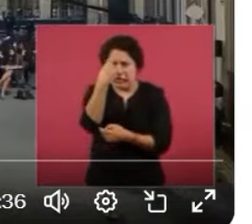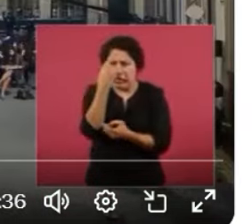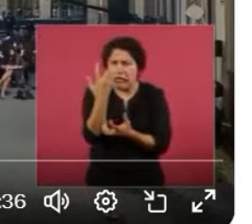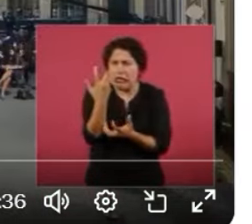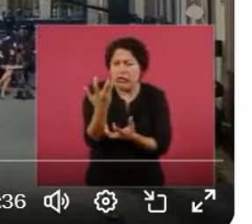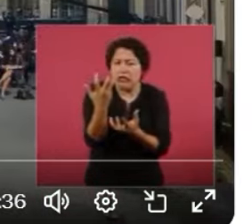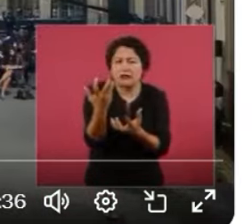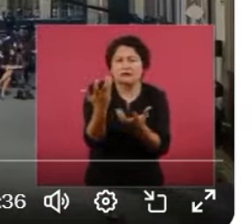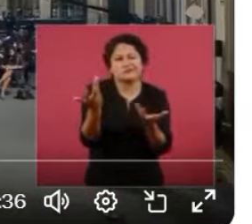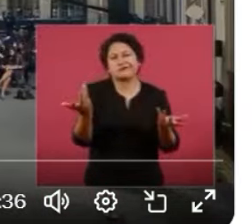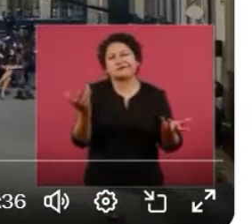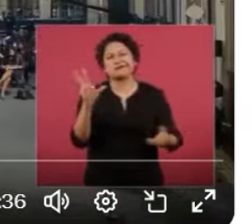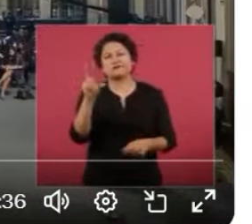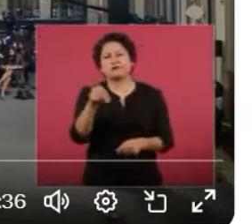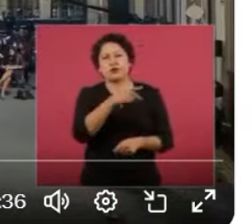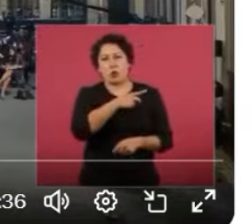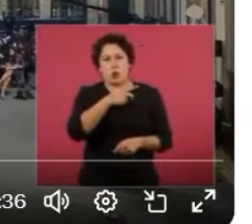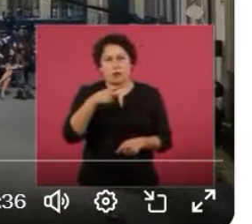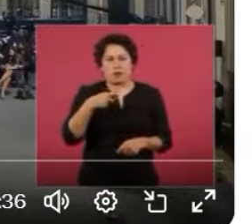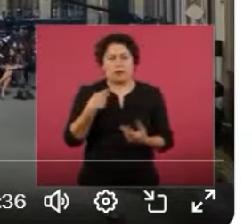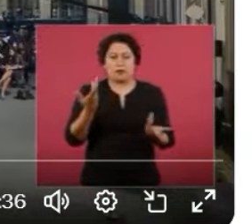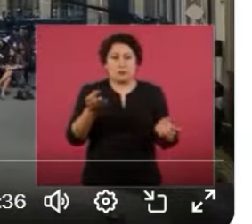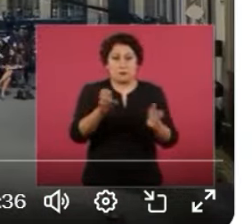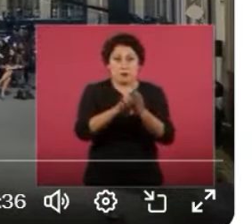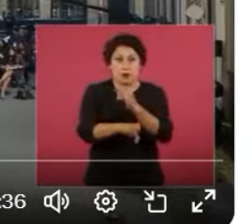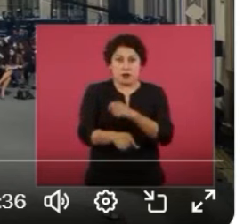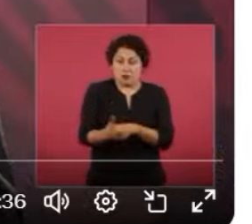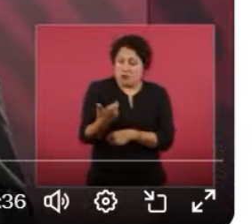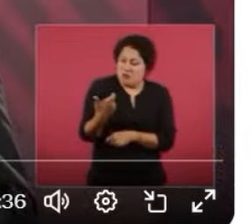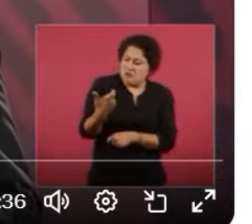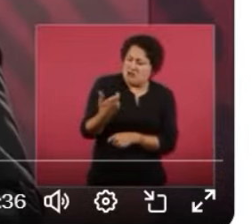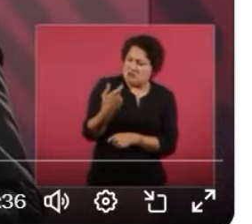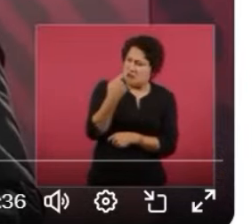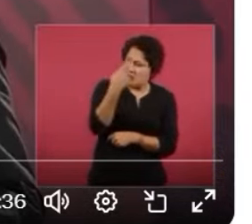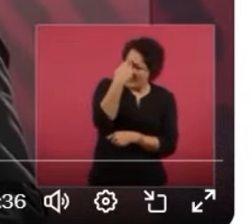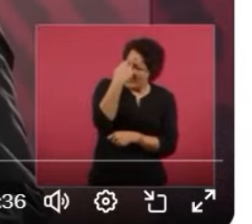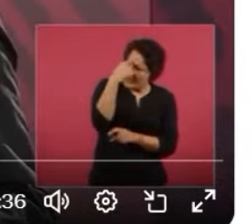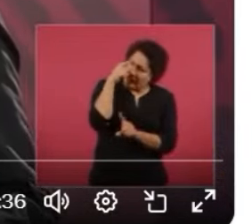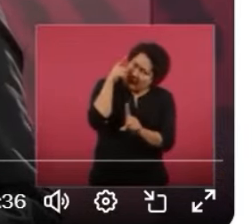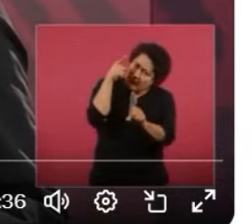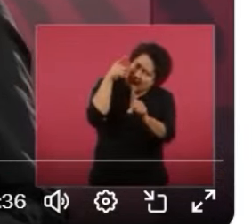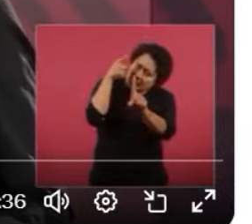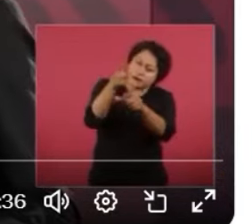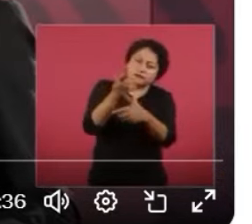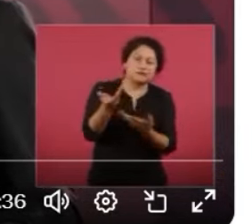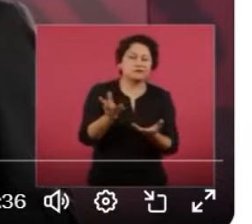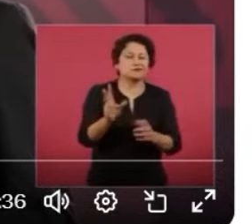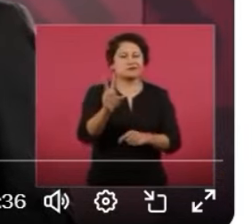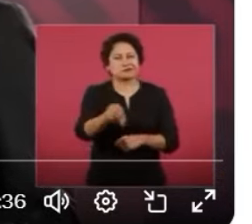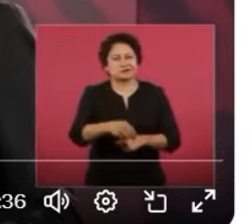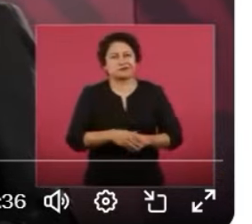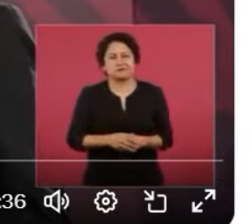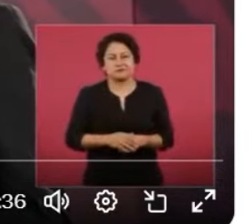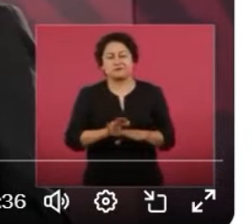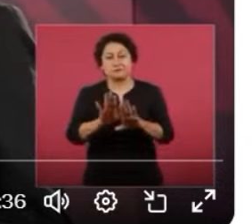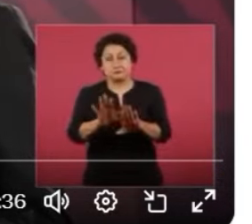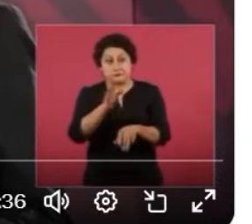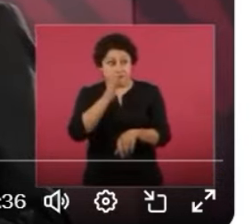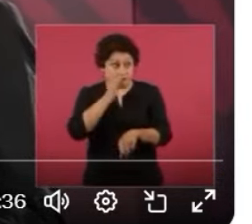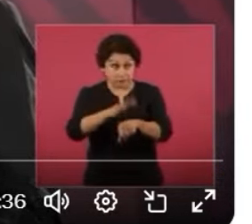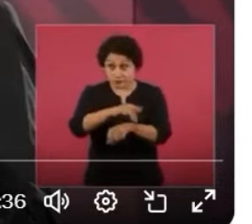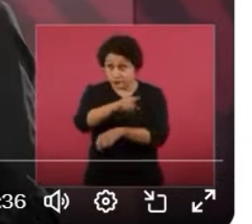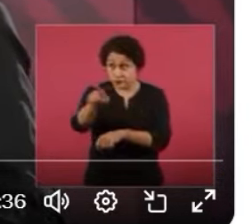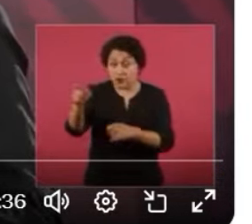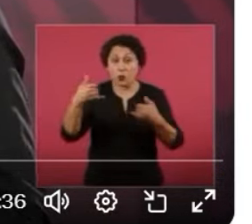además no se puede transformar esto para los jóvenes si no se tiene